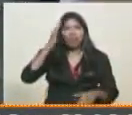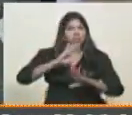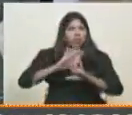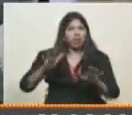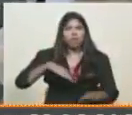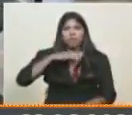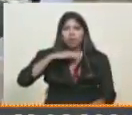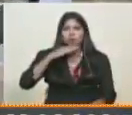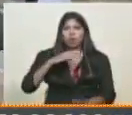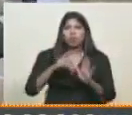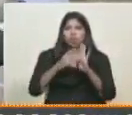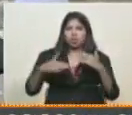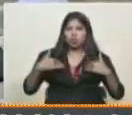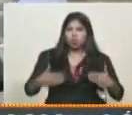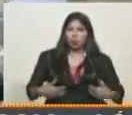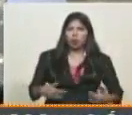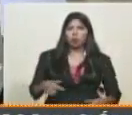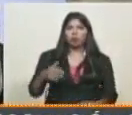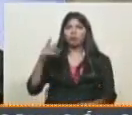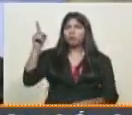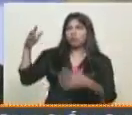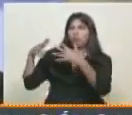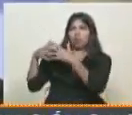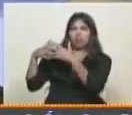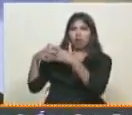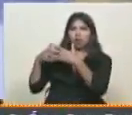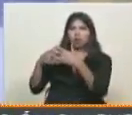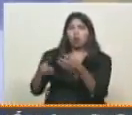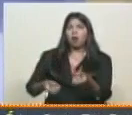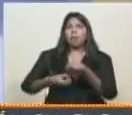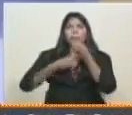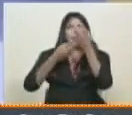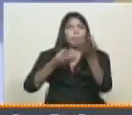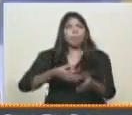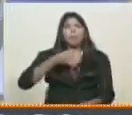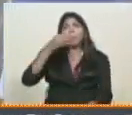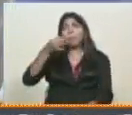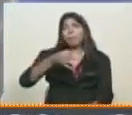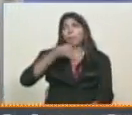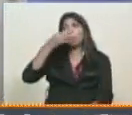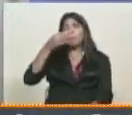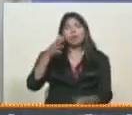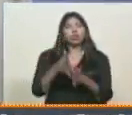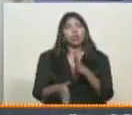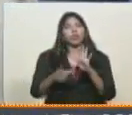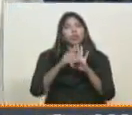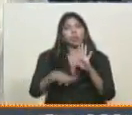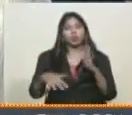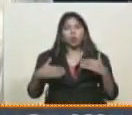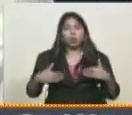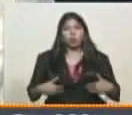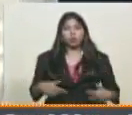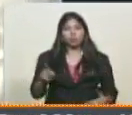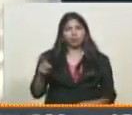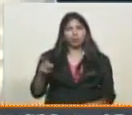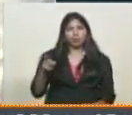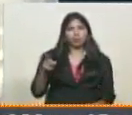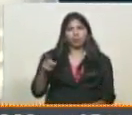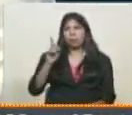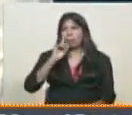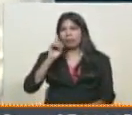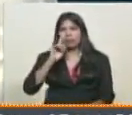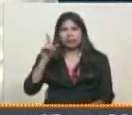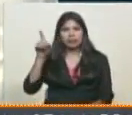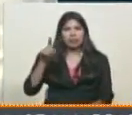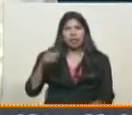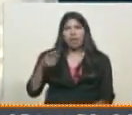que desde los eeuu y los centros de poder se gesta un discurso contra los derechos humanos en venezuela es por los menos mentirosos sin y con una falta de respeto